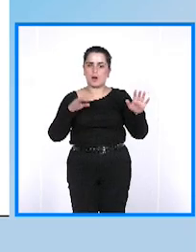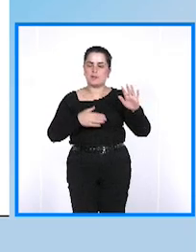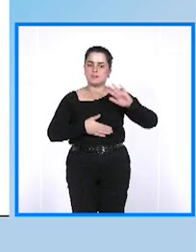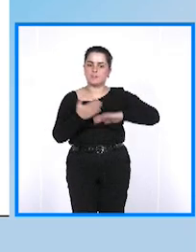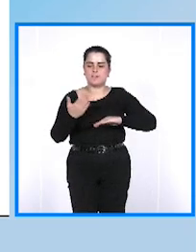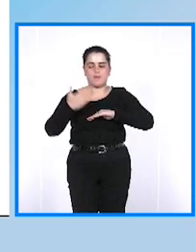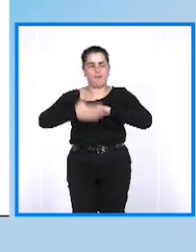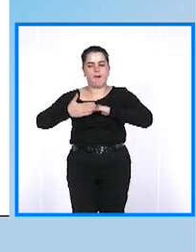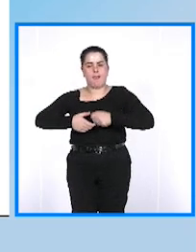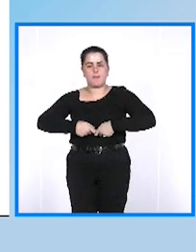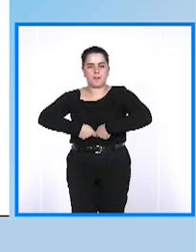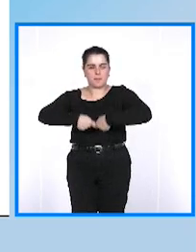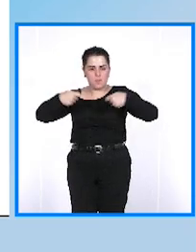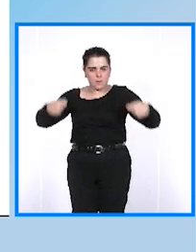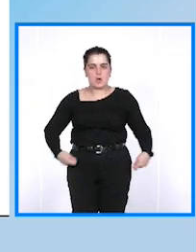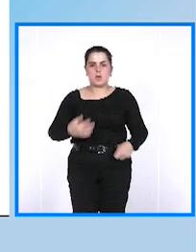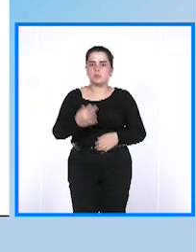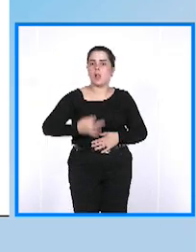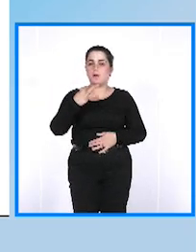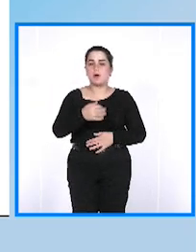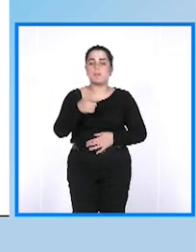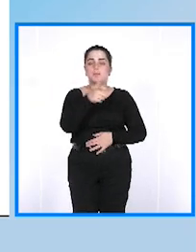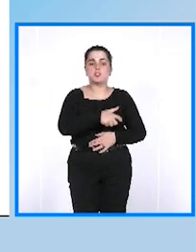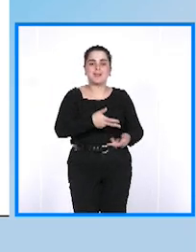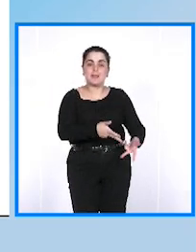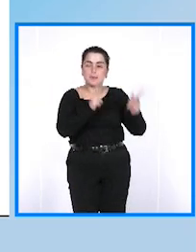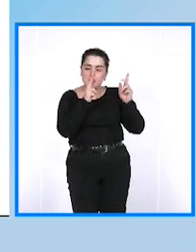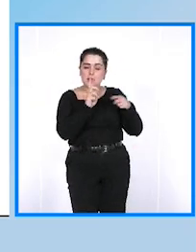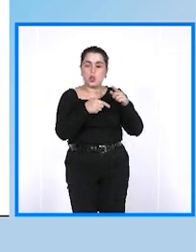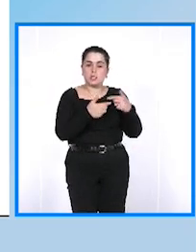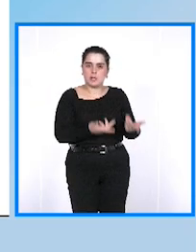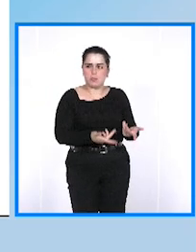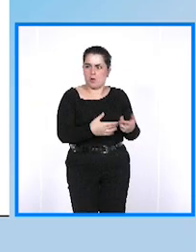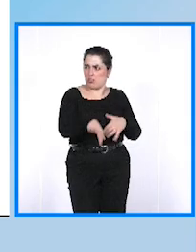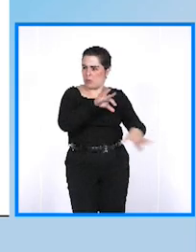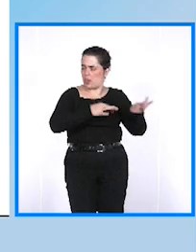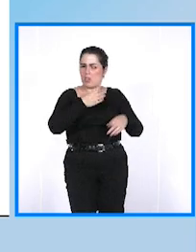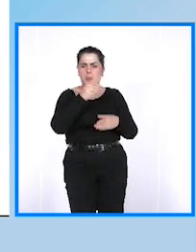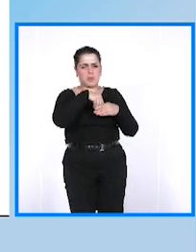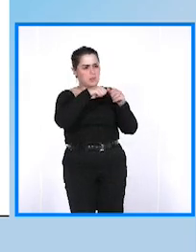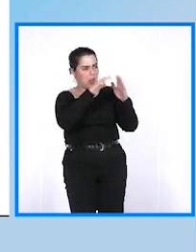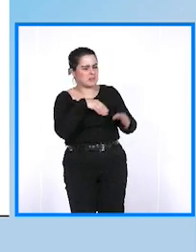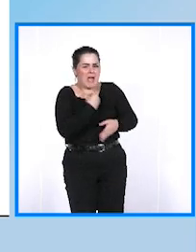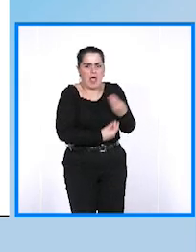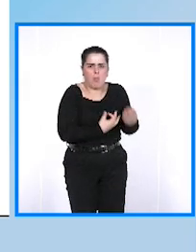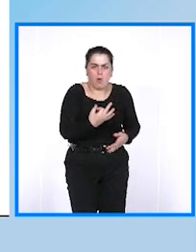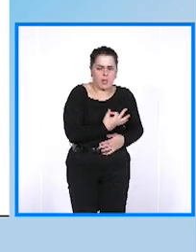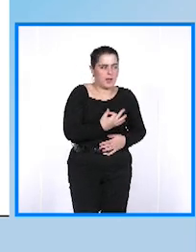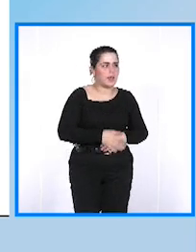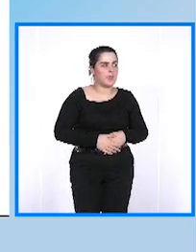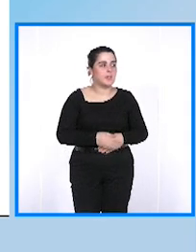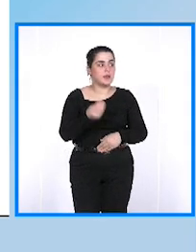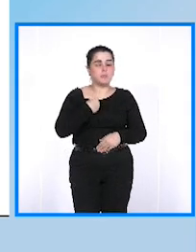restricciones y ha aumentado la libertad que las personas personas tienen para decidir qué quieren hacer en su hogar no y